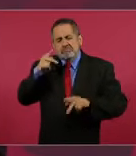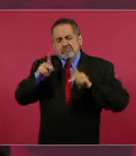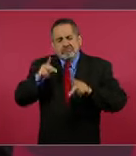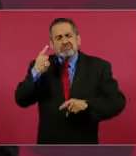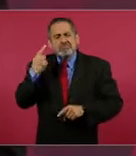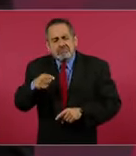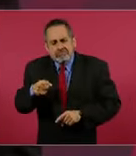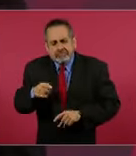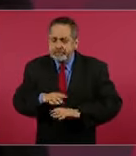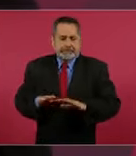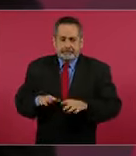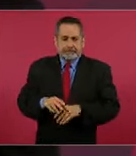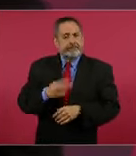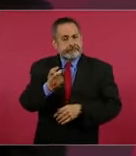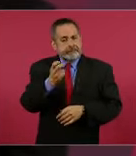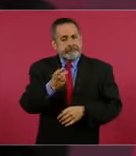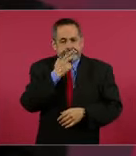entonces eso hay que cuidarlo.